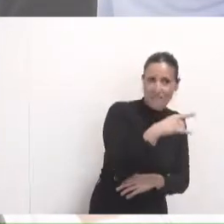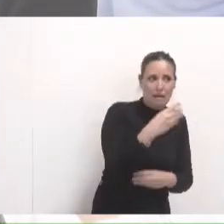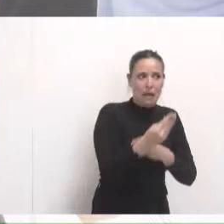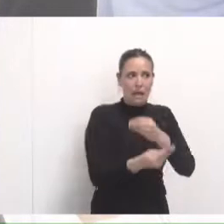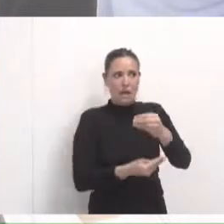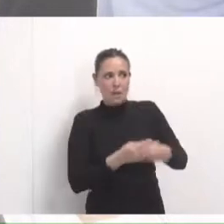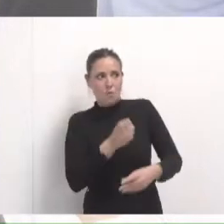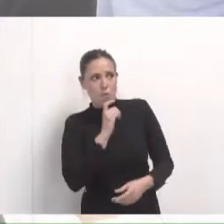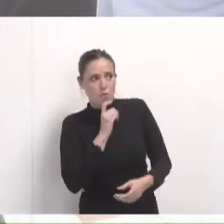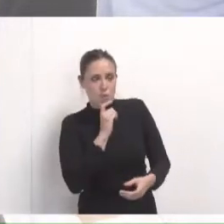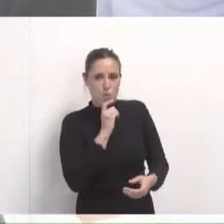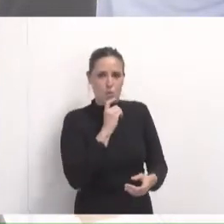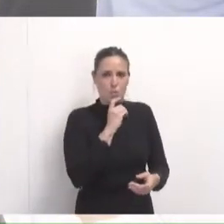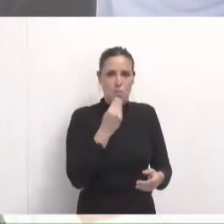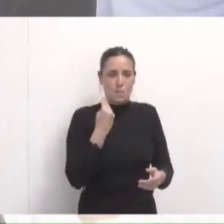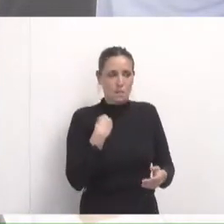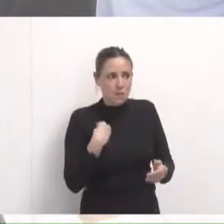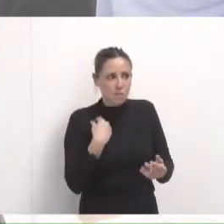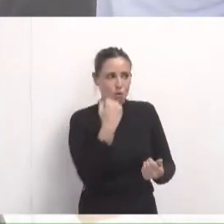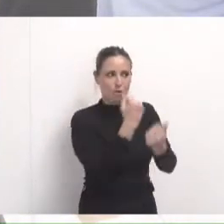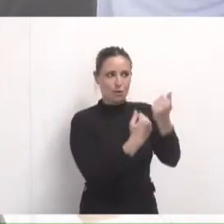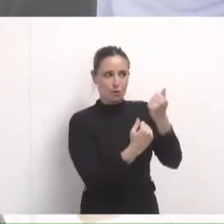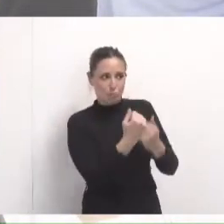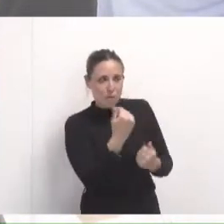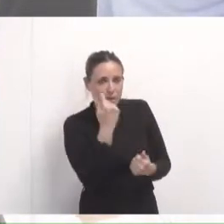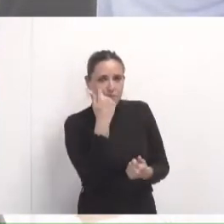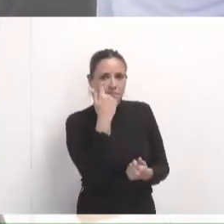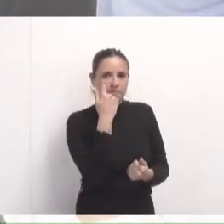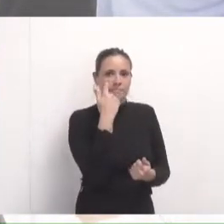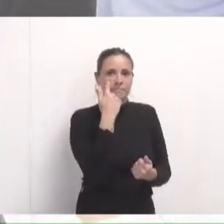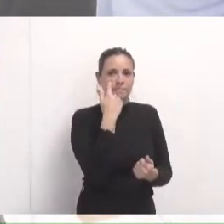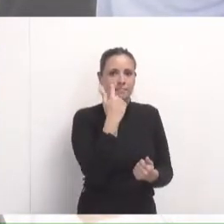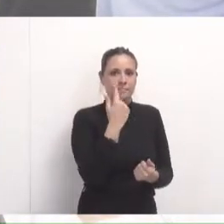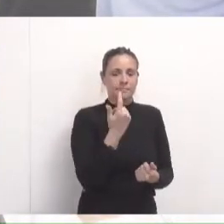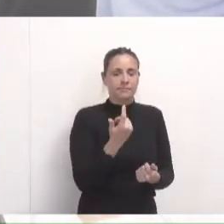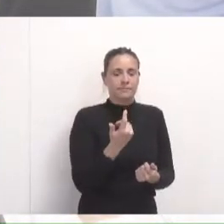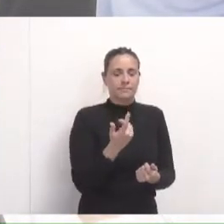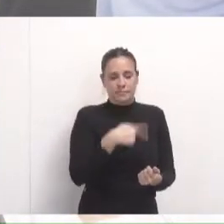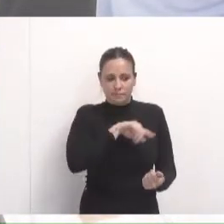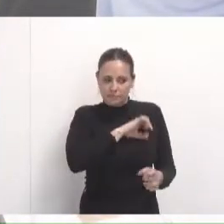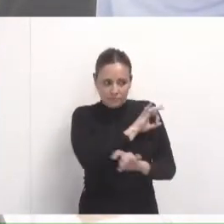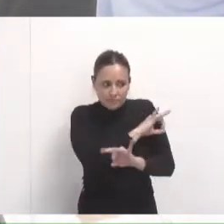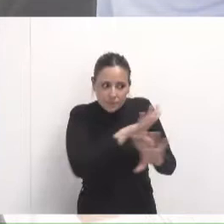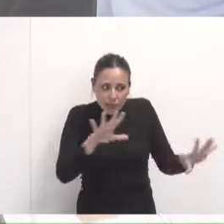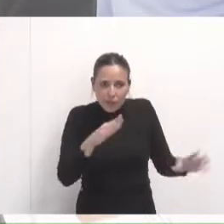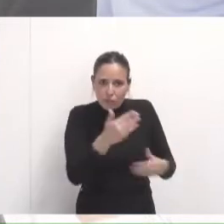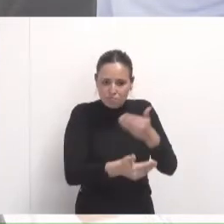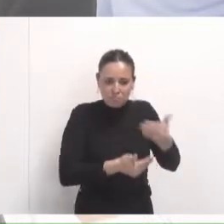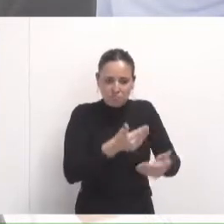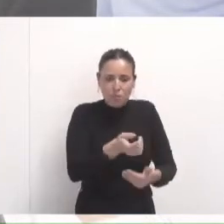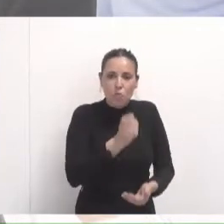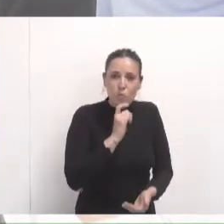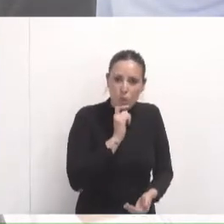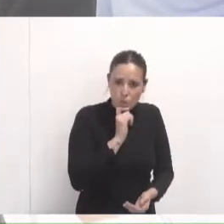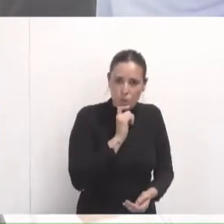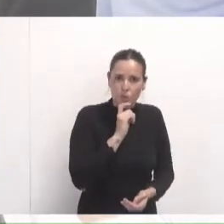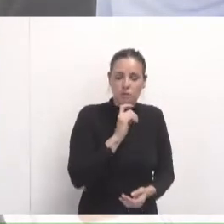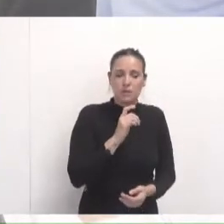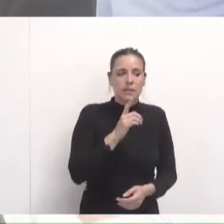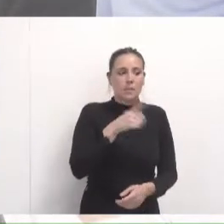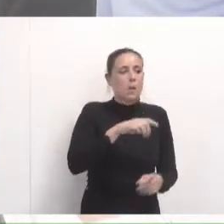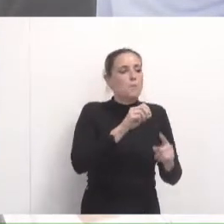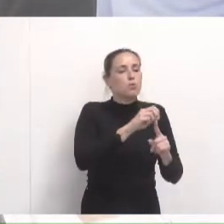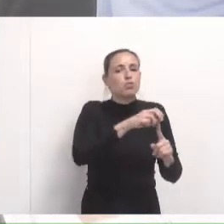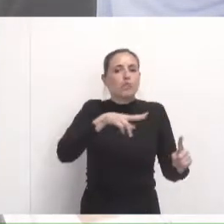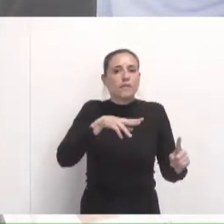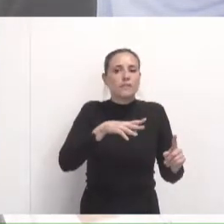economía circular, bajo esa premisa de valorización. Tenemos muy claro también que desde el punto de vista de los residuos orgánicos